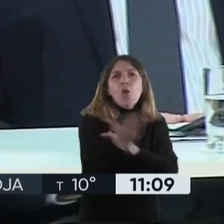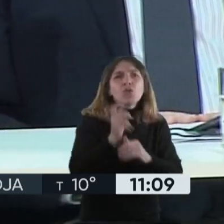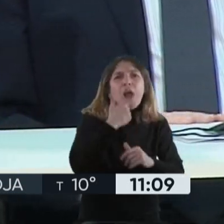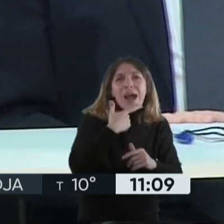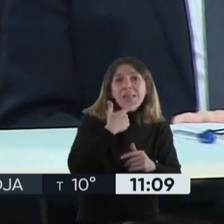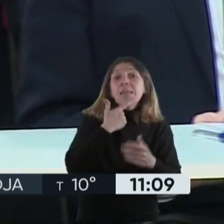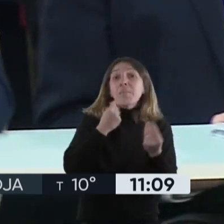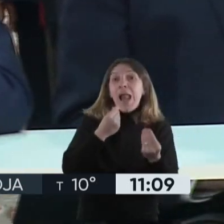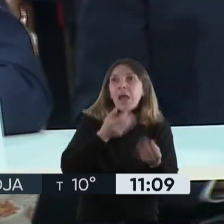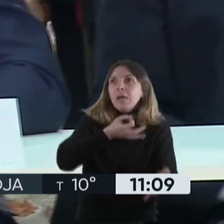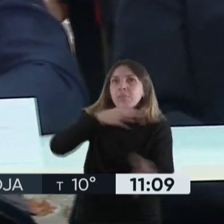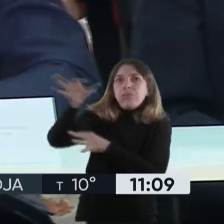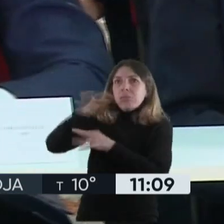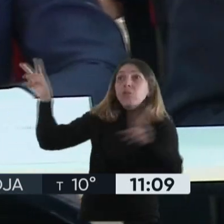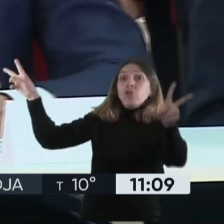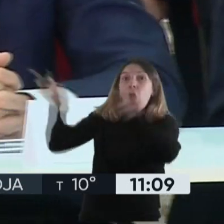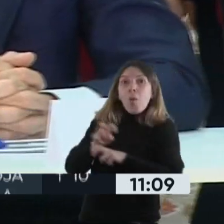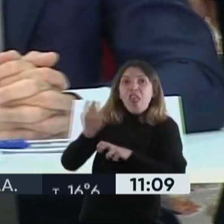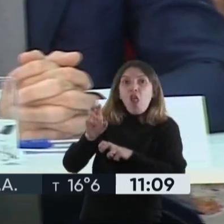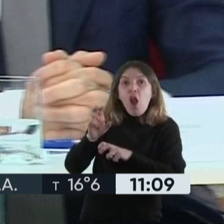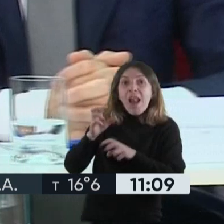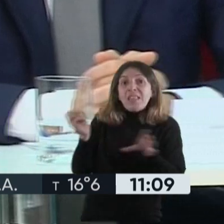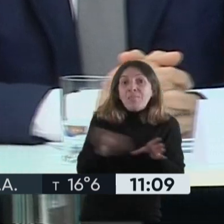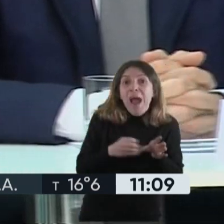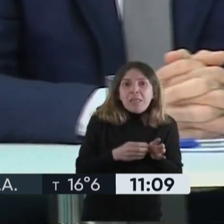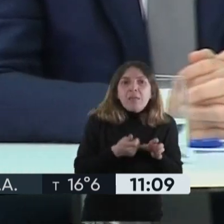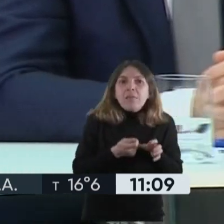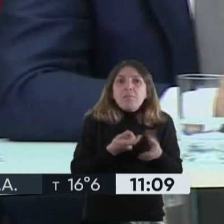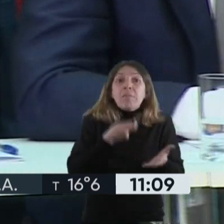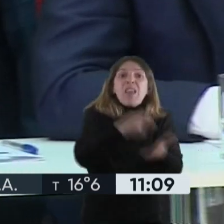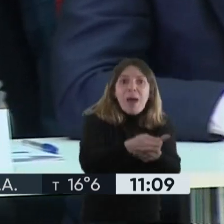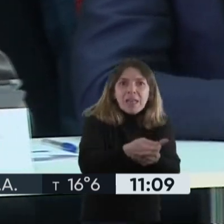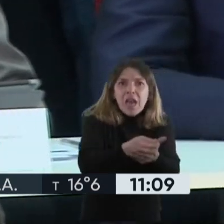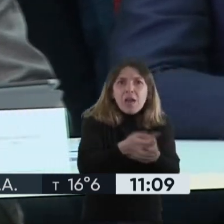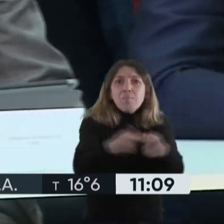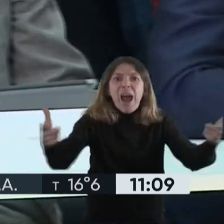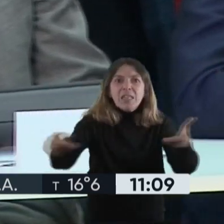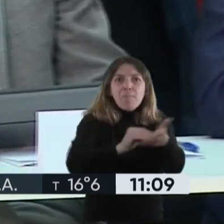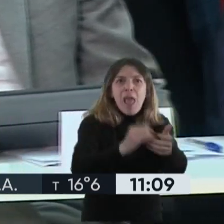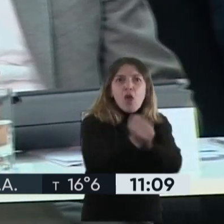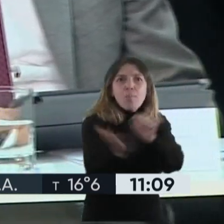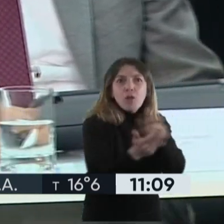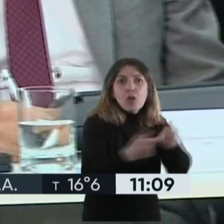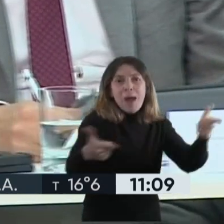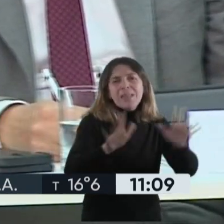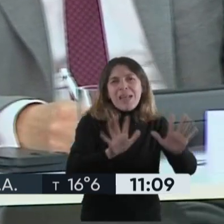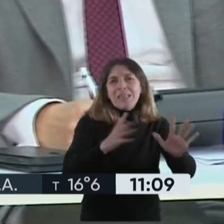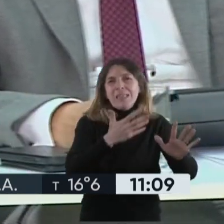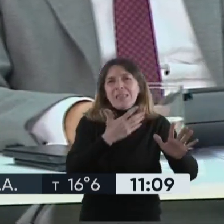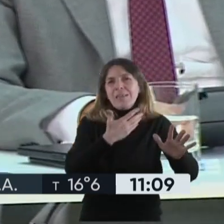más divisas para más producción y más trabajo, y el gobierno trabajará activamente al respecto.